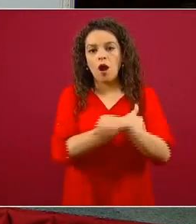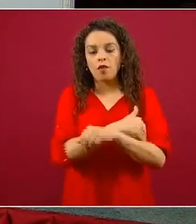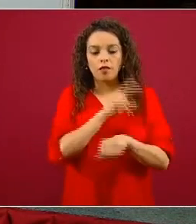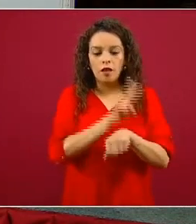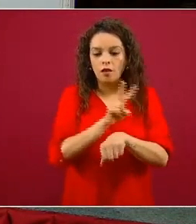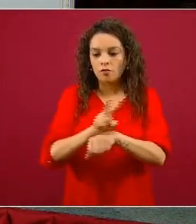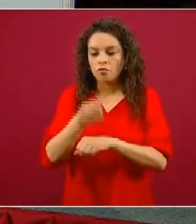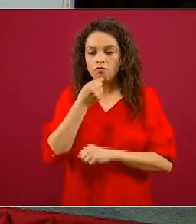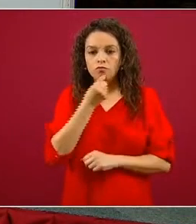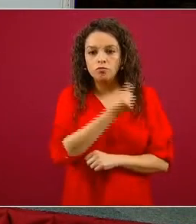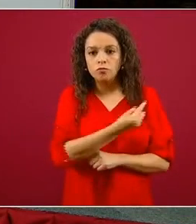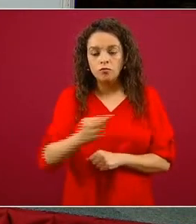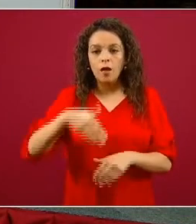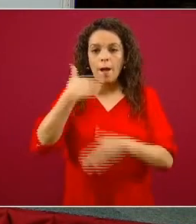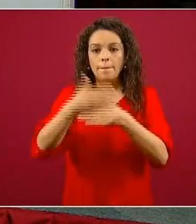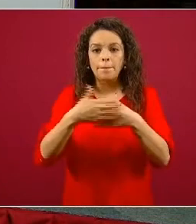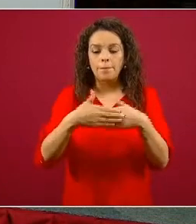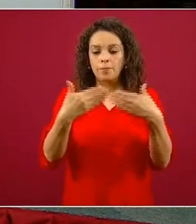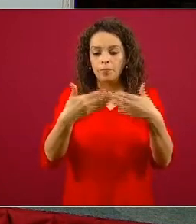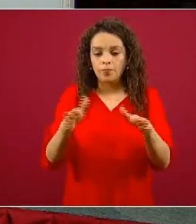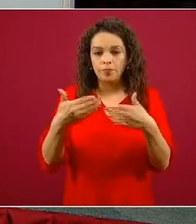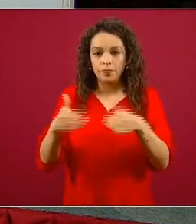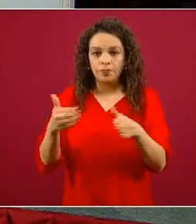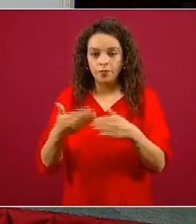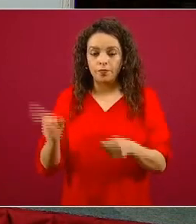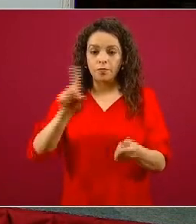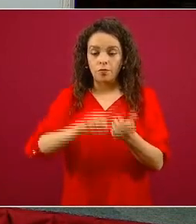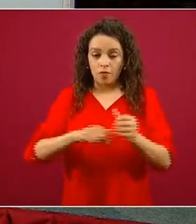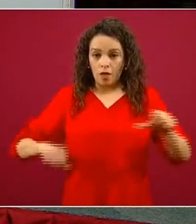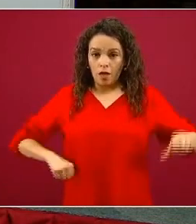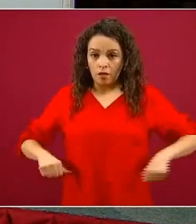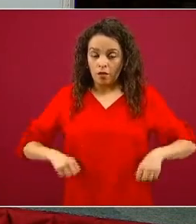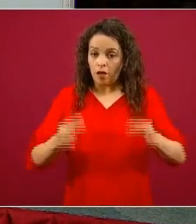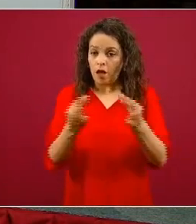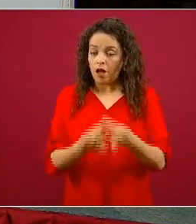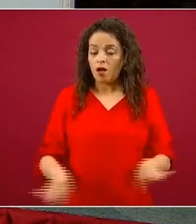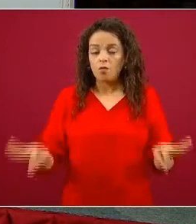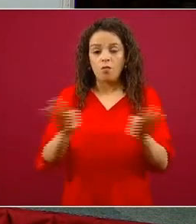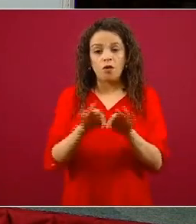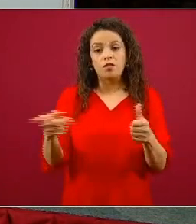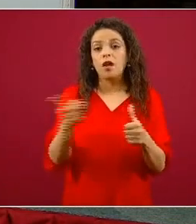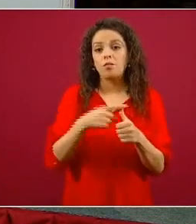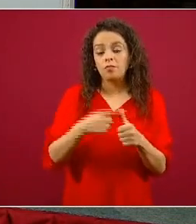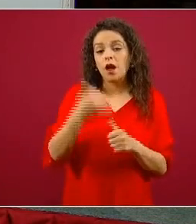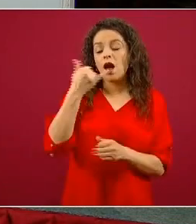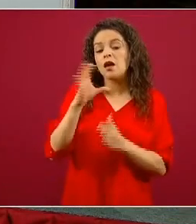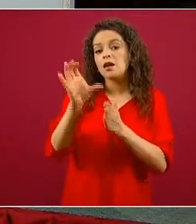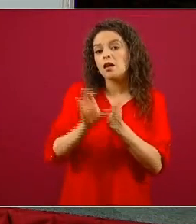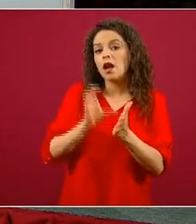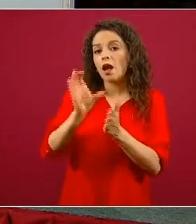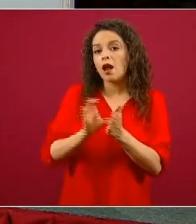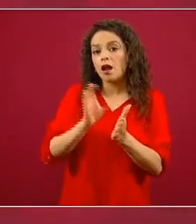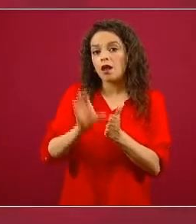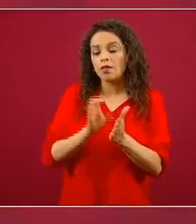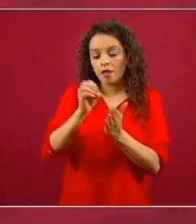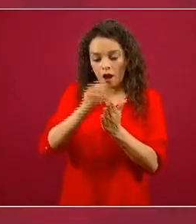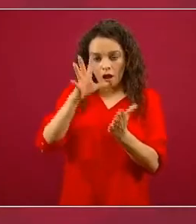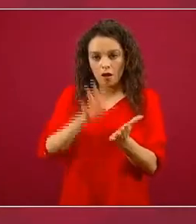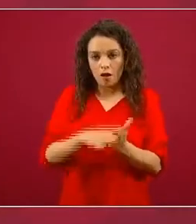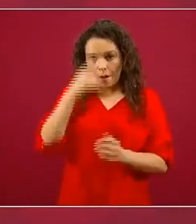de reapertura de guarderías como actividades esenciales y los calendarios planeados para ese